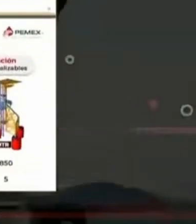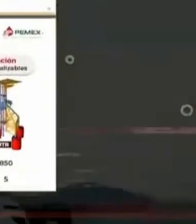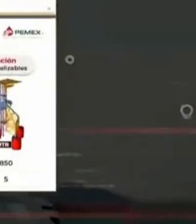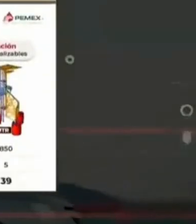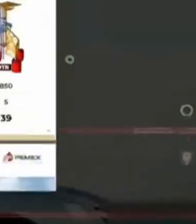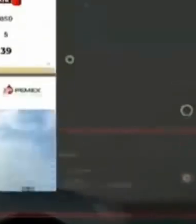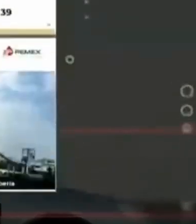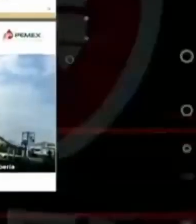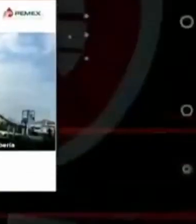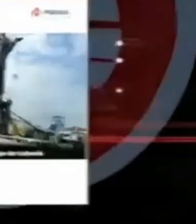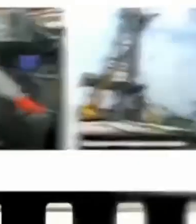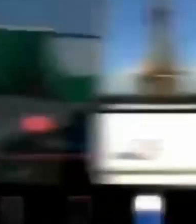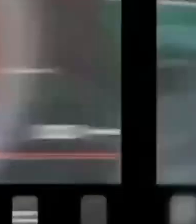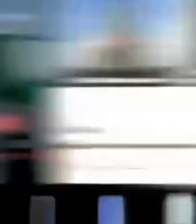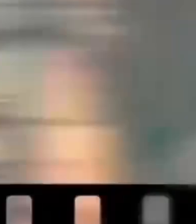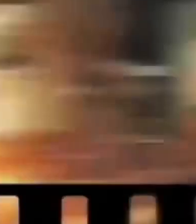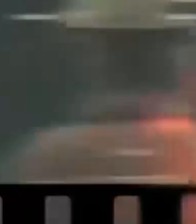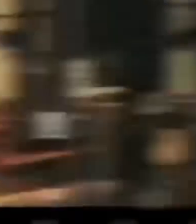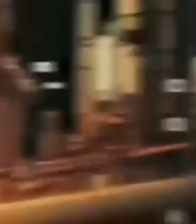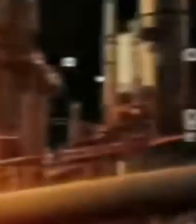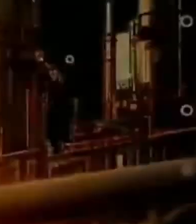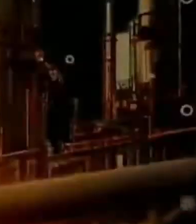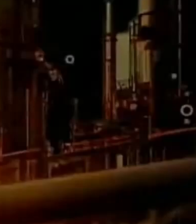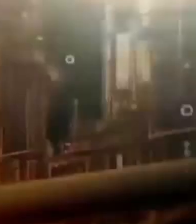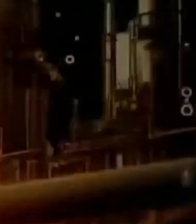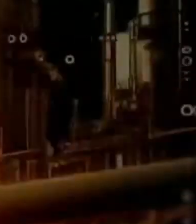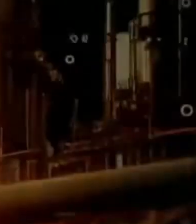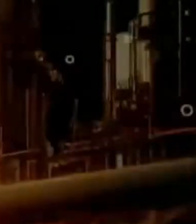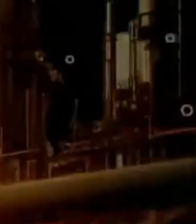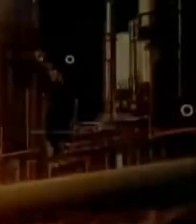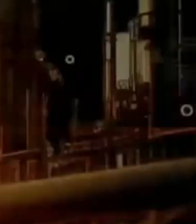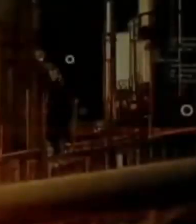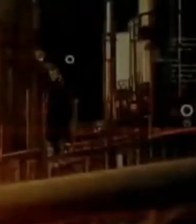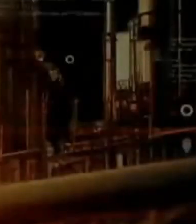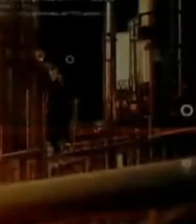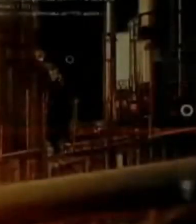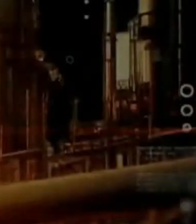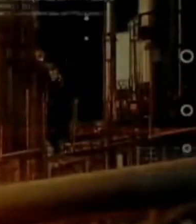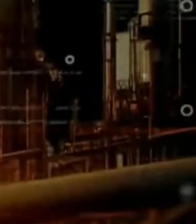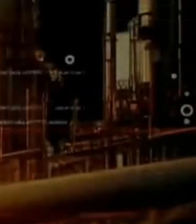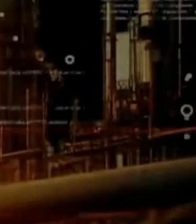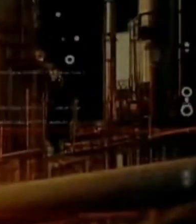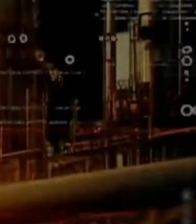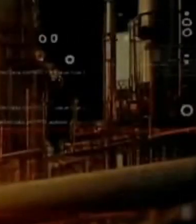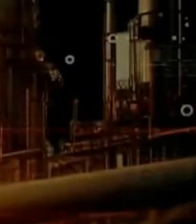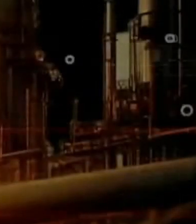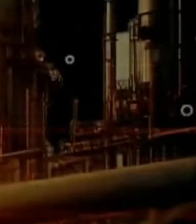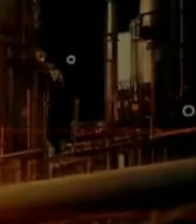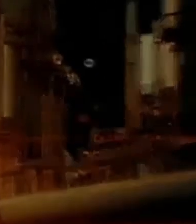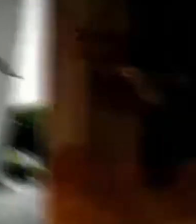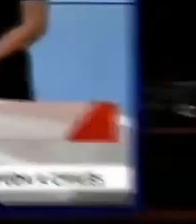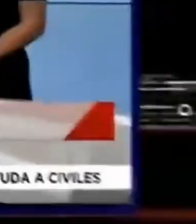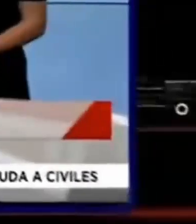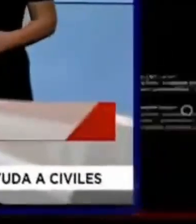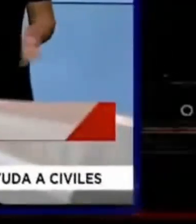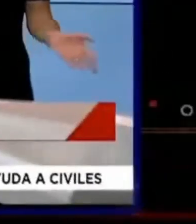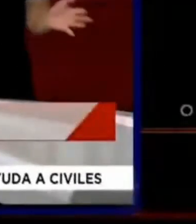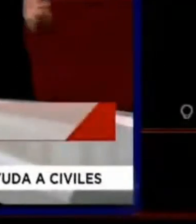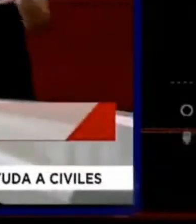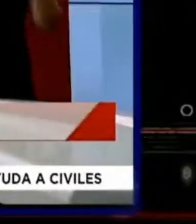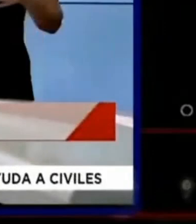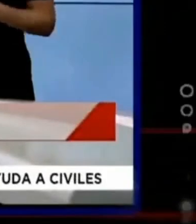Mexicanos y a la economía mexicana. 3. Falso que la deuda de Pemex aumentó y es inmanejable. Bueno,